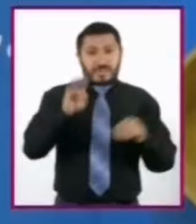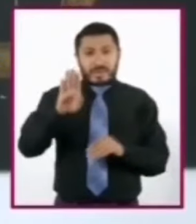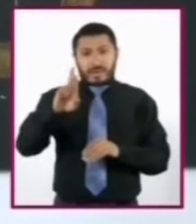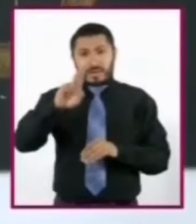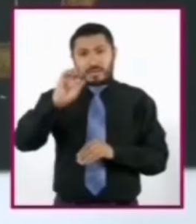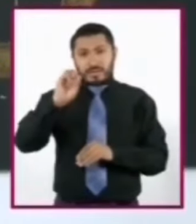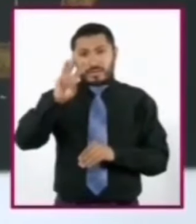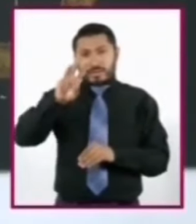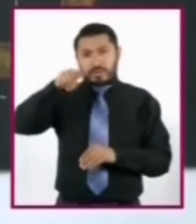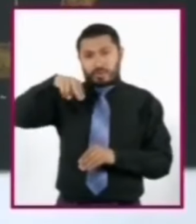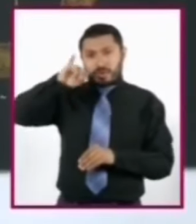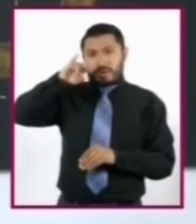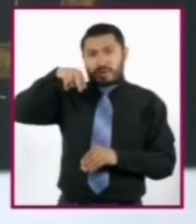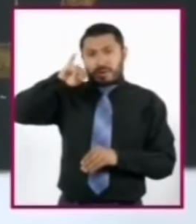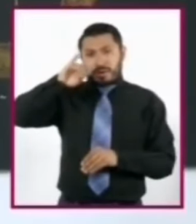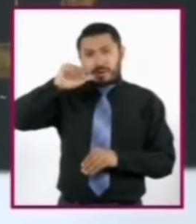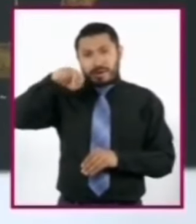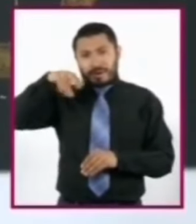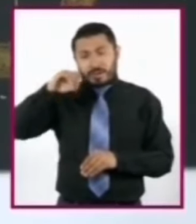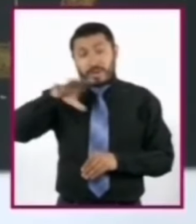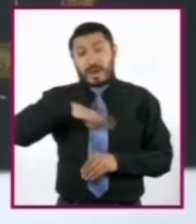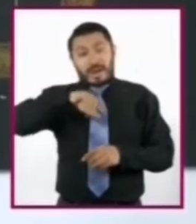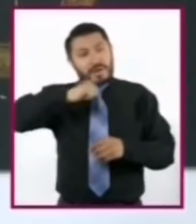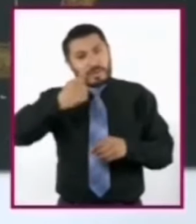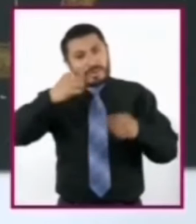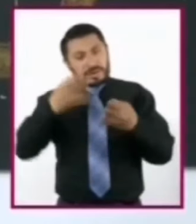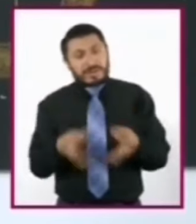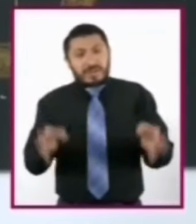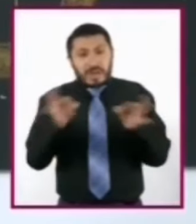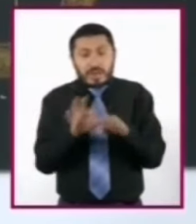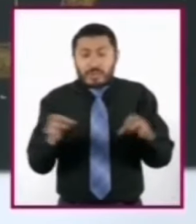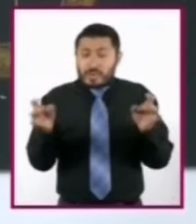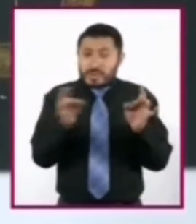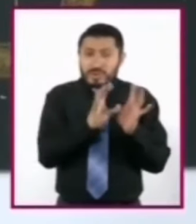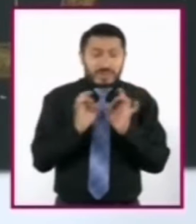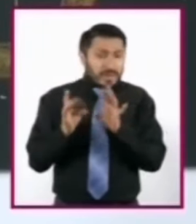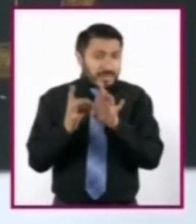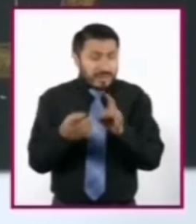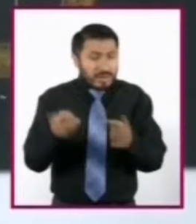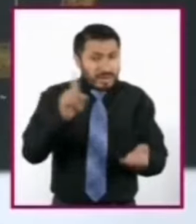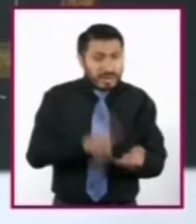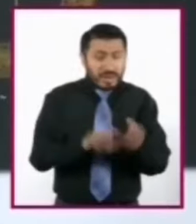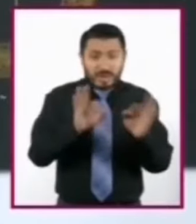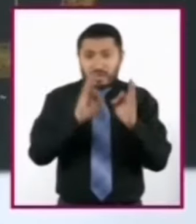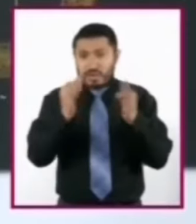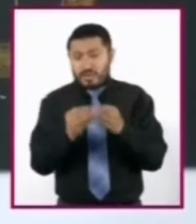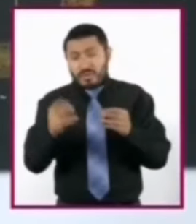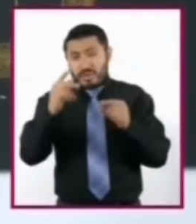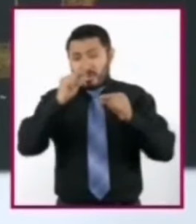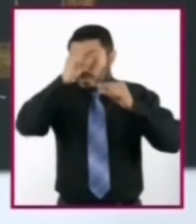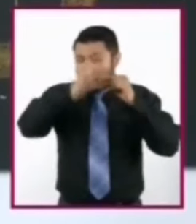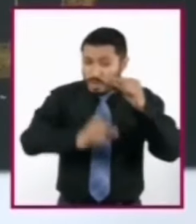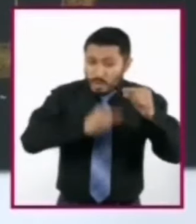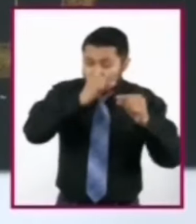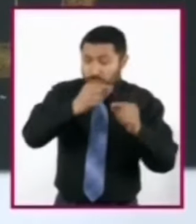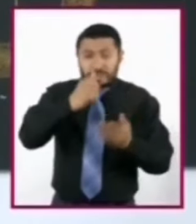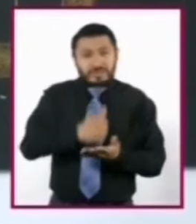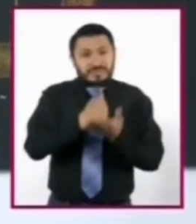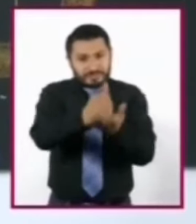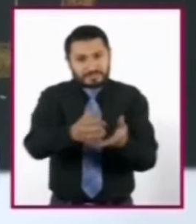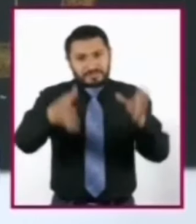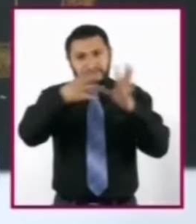browniano. Existen otras importantes implicaciones del modelo de partículas que nos ayudan a describir